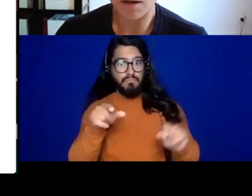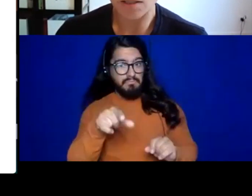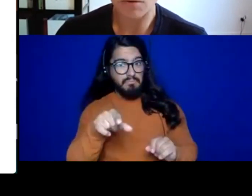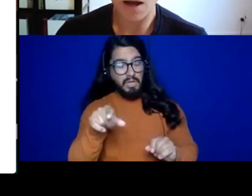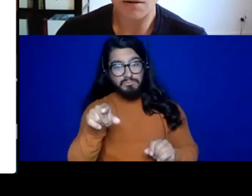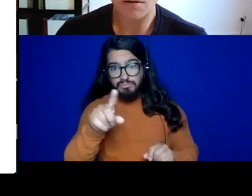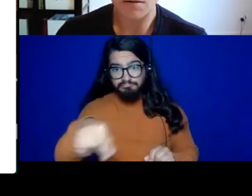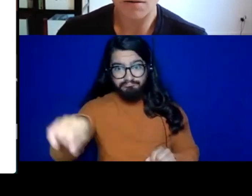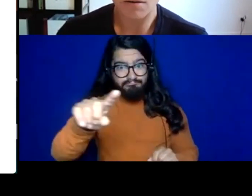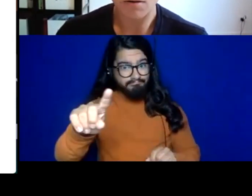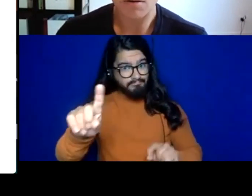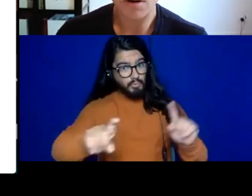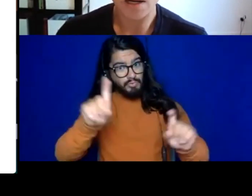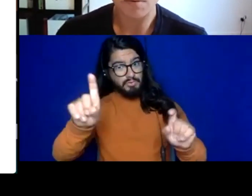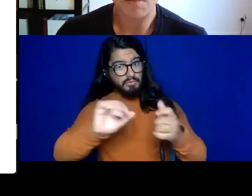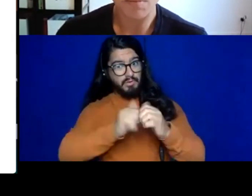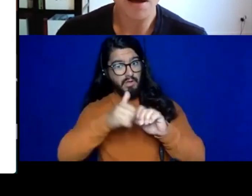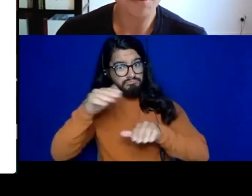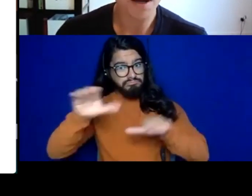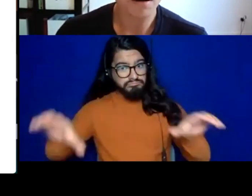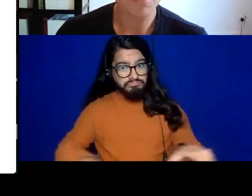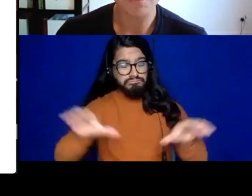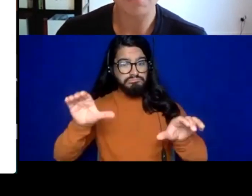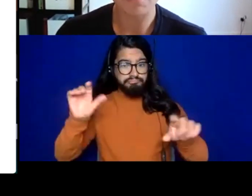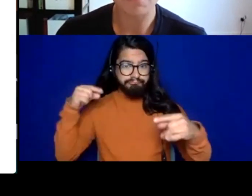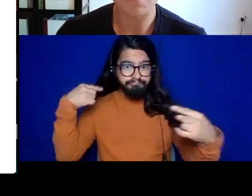Eso es todo ahí. ¿Alguna pregunta sobre cómo hacer eso?